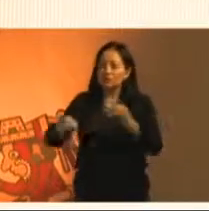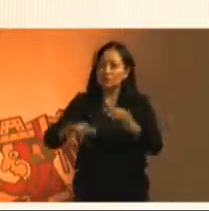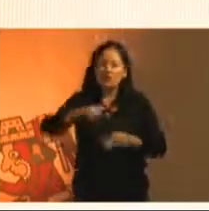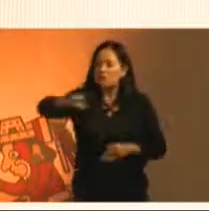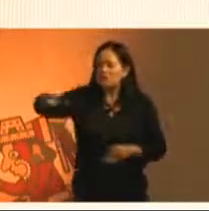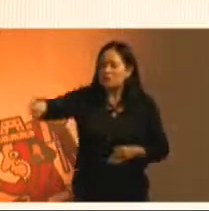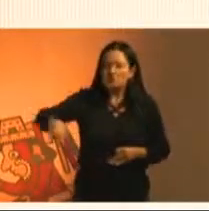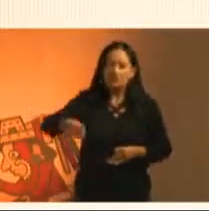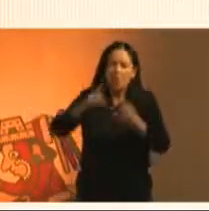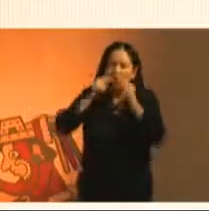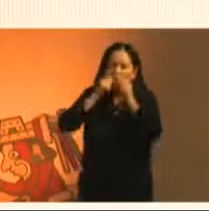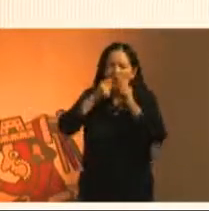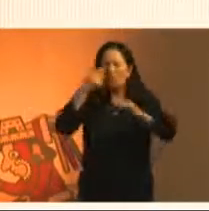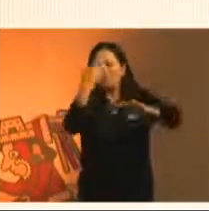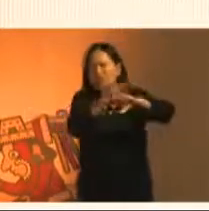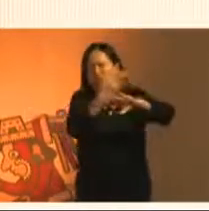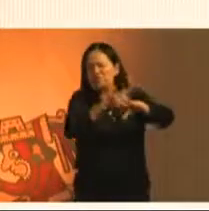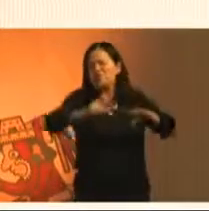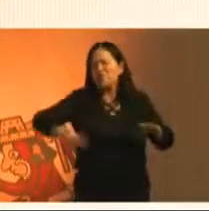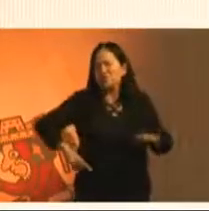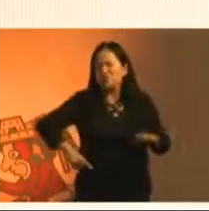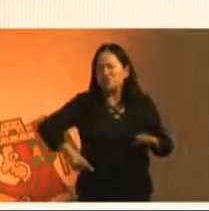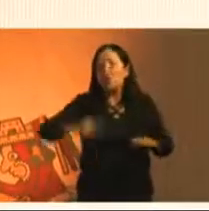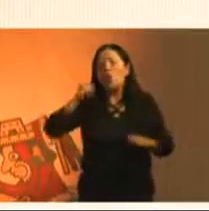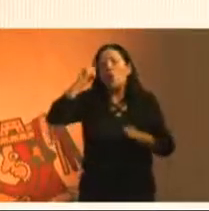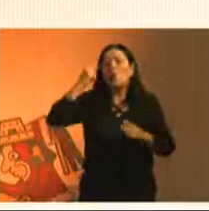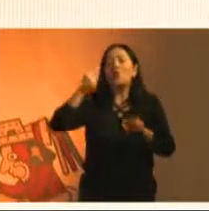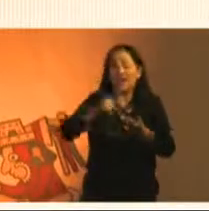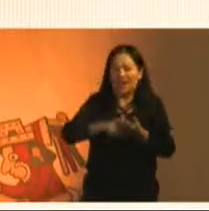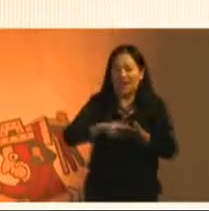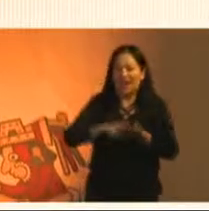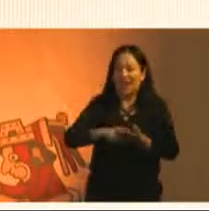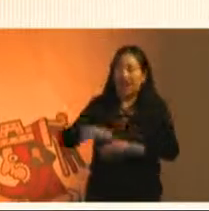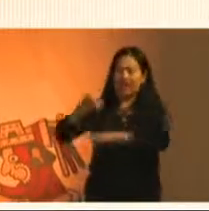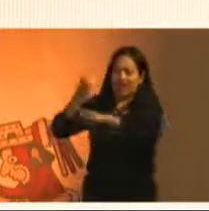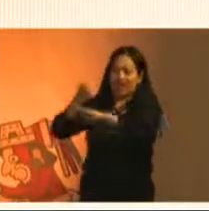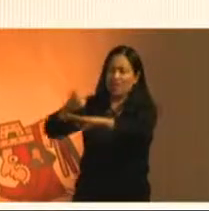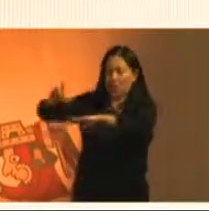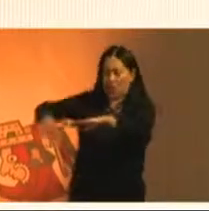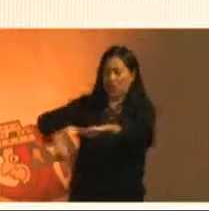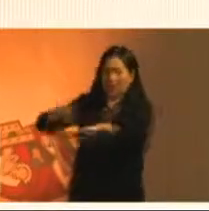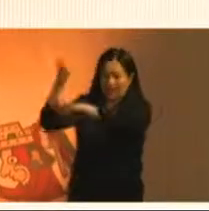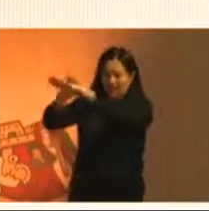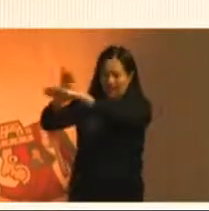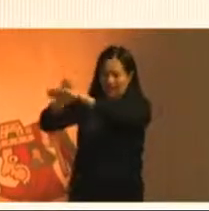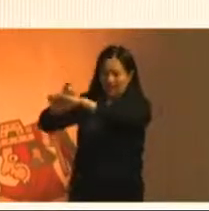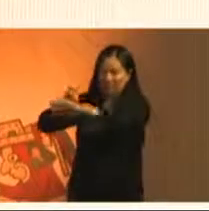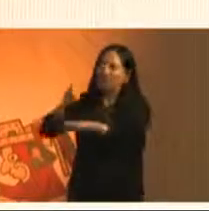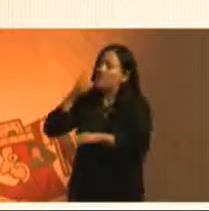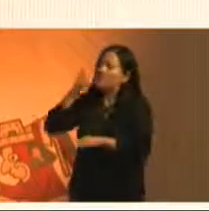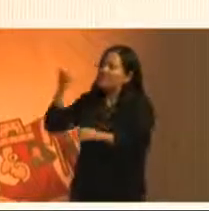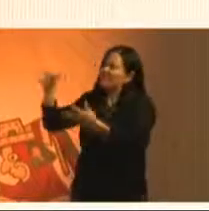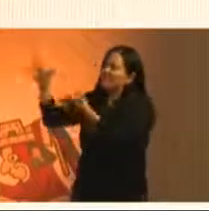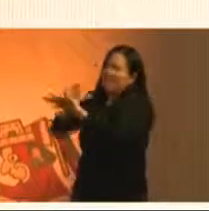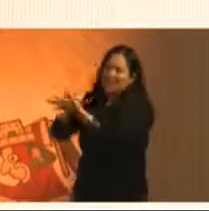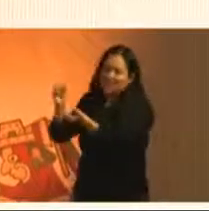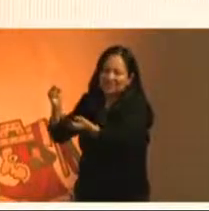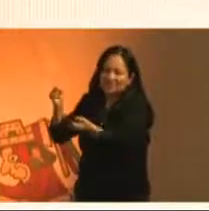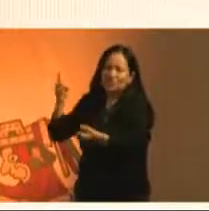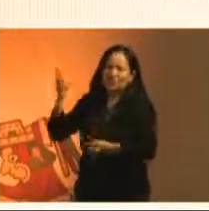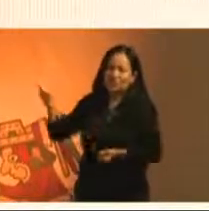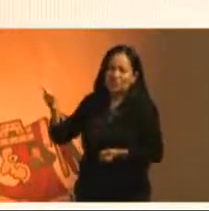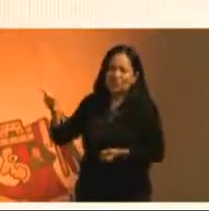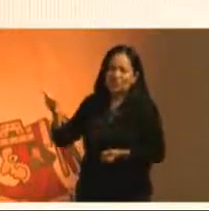por igual creían en que había que destruir al estado capitalista y habría que aspirar a una sociedad sin clases